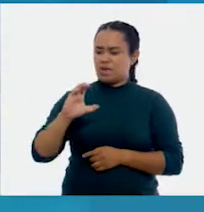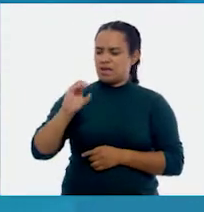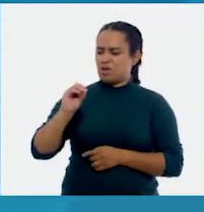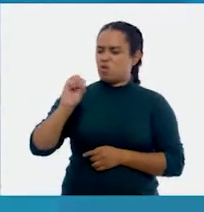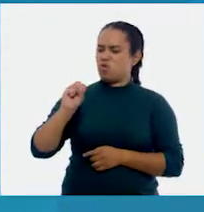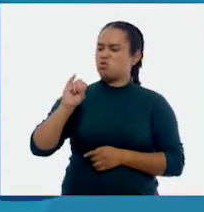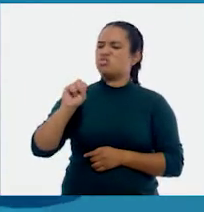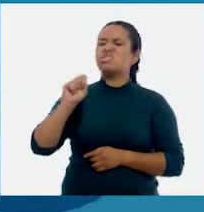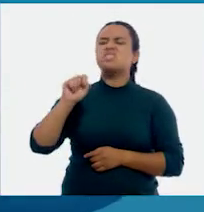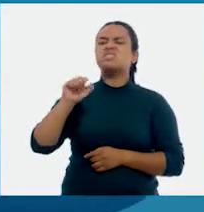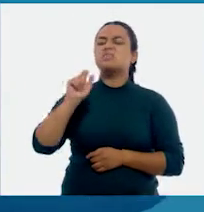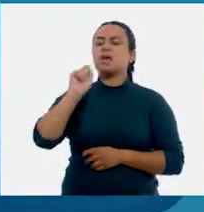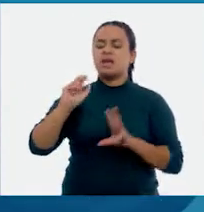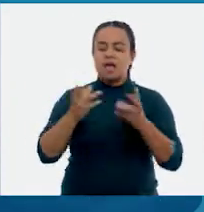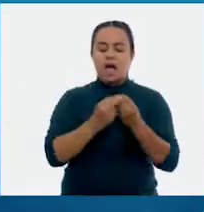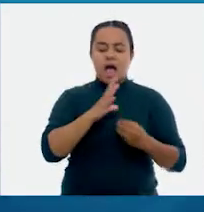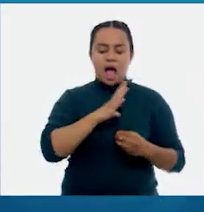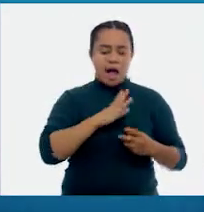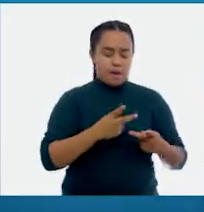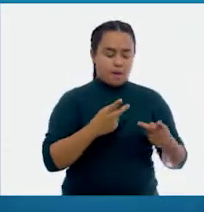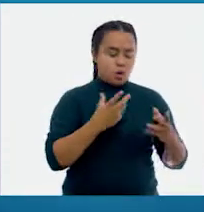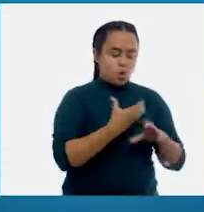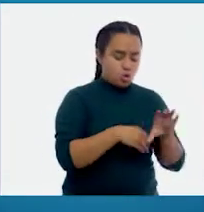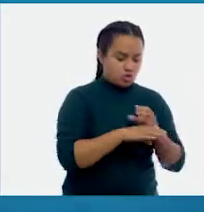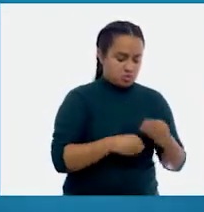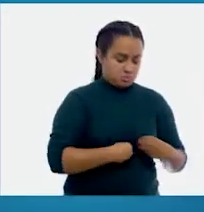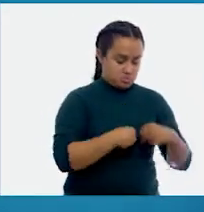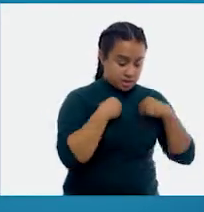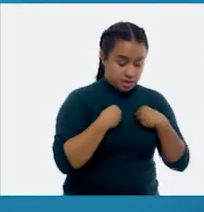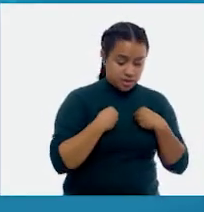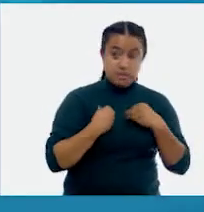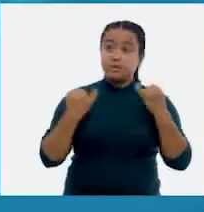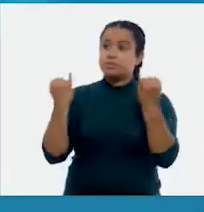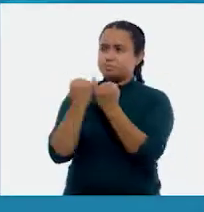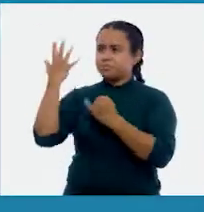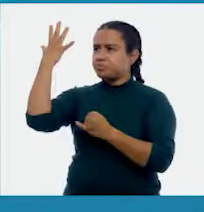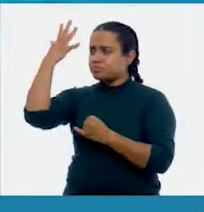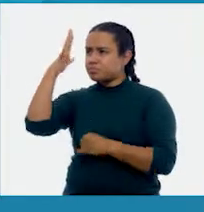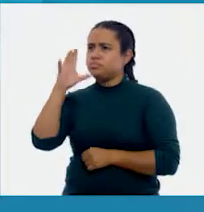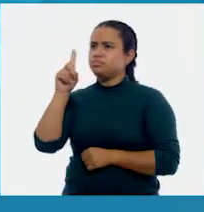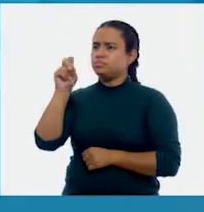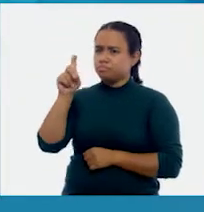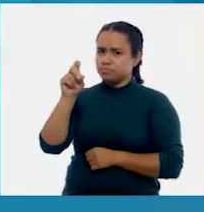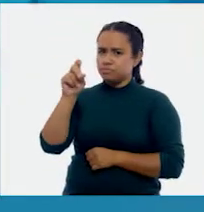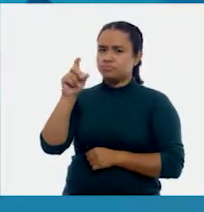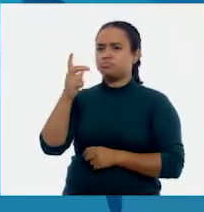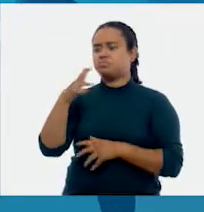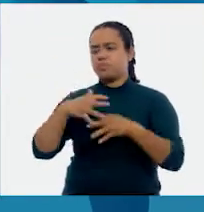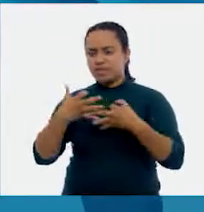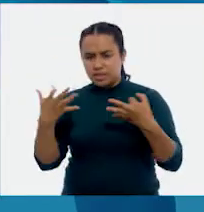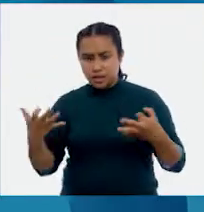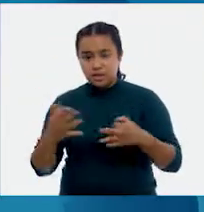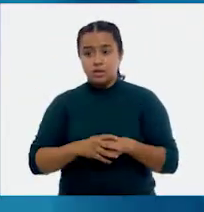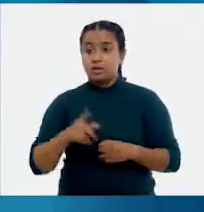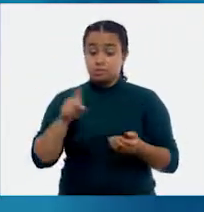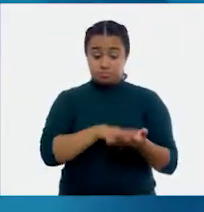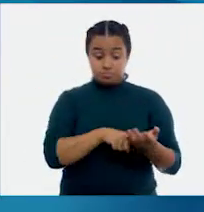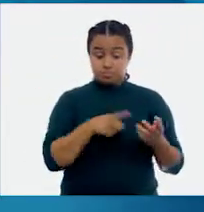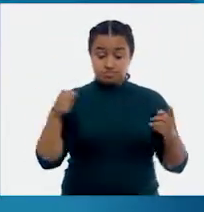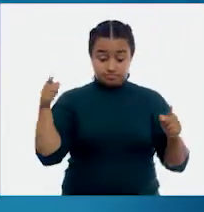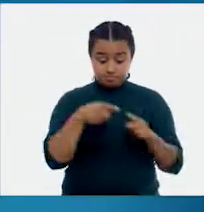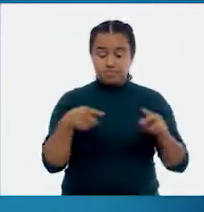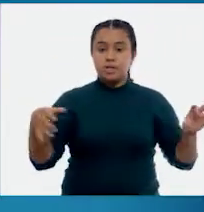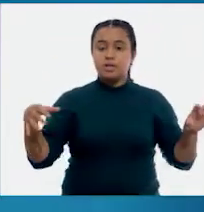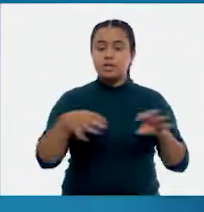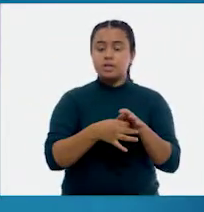es el conjunto de seres vivos, factores biológicos y factores físicos, relacionados estrechamente